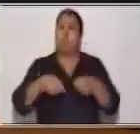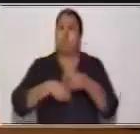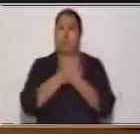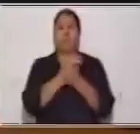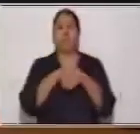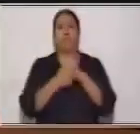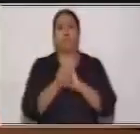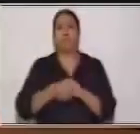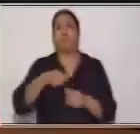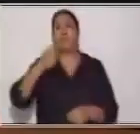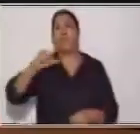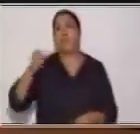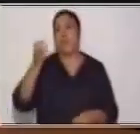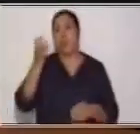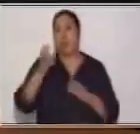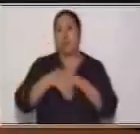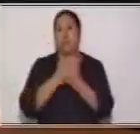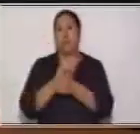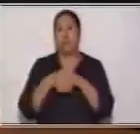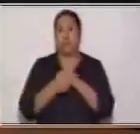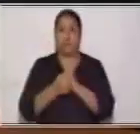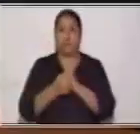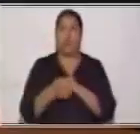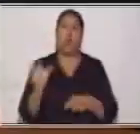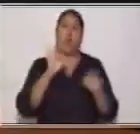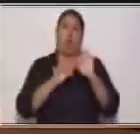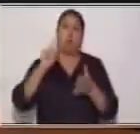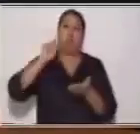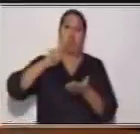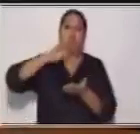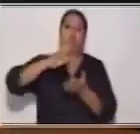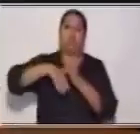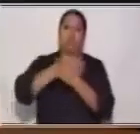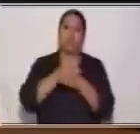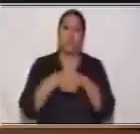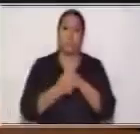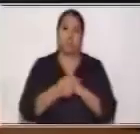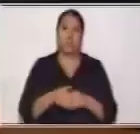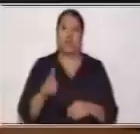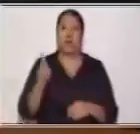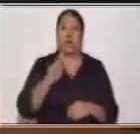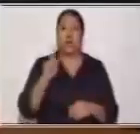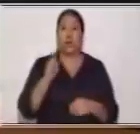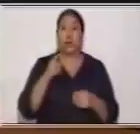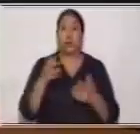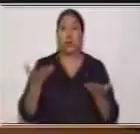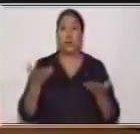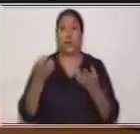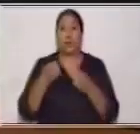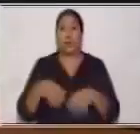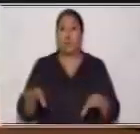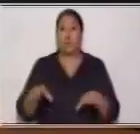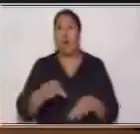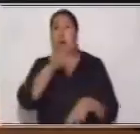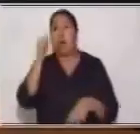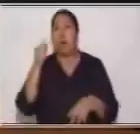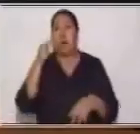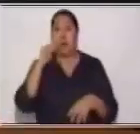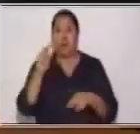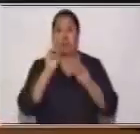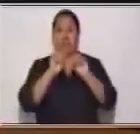tus manos con agua y con jabón, o utilizar gel antibacterial. No te pierdas los demás programas que tenemos preparados para